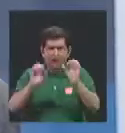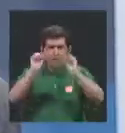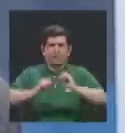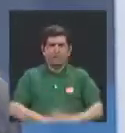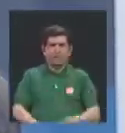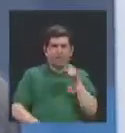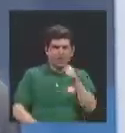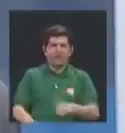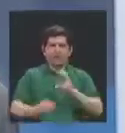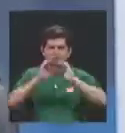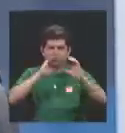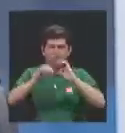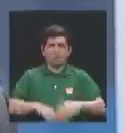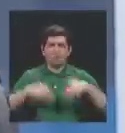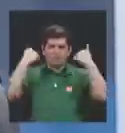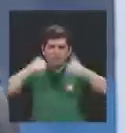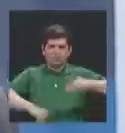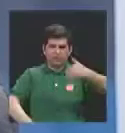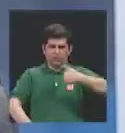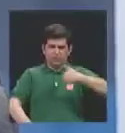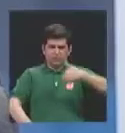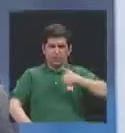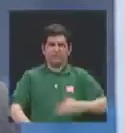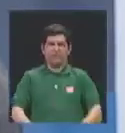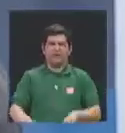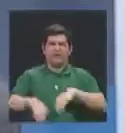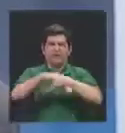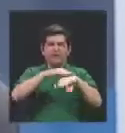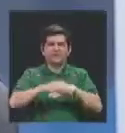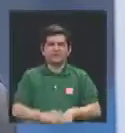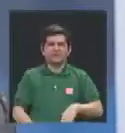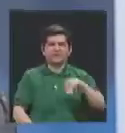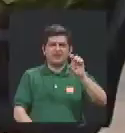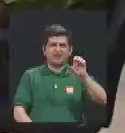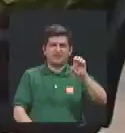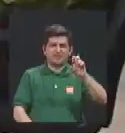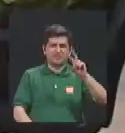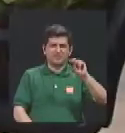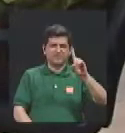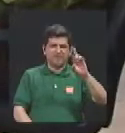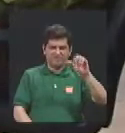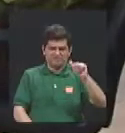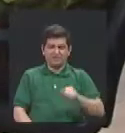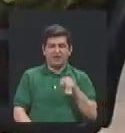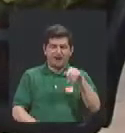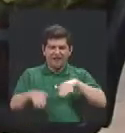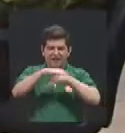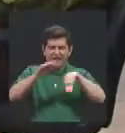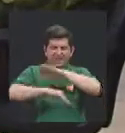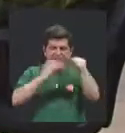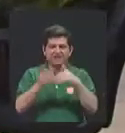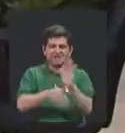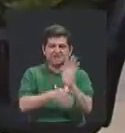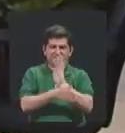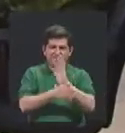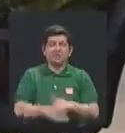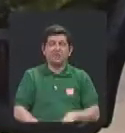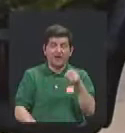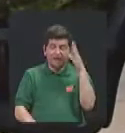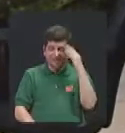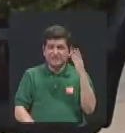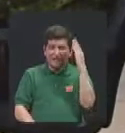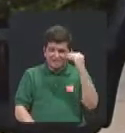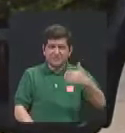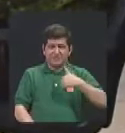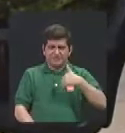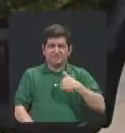los extraterrestres puedan comunicarse con el humano. En base al Sendra, o sea, obviamente la película se llama El Sendra, esta es la base de toda la película, es